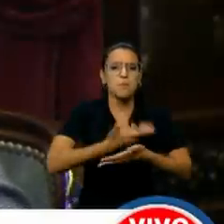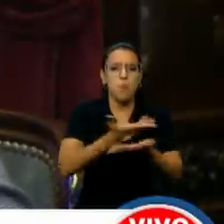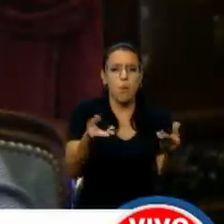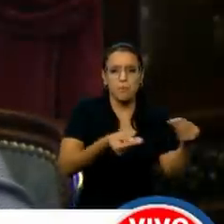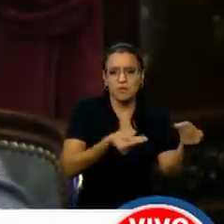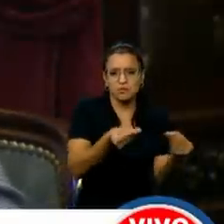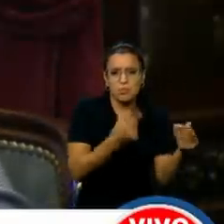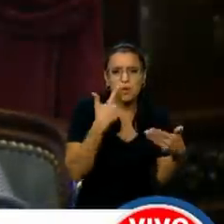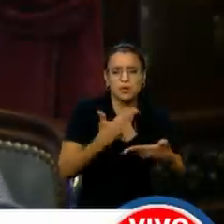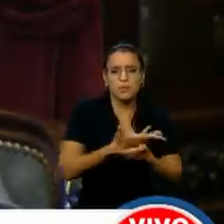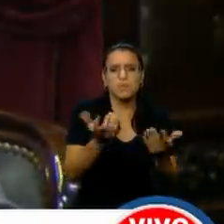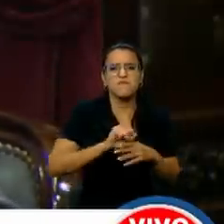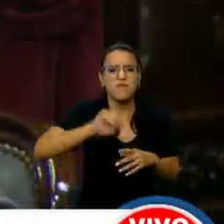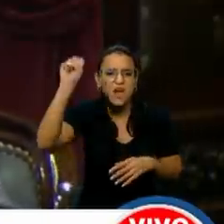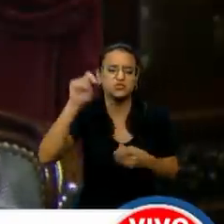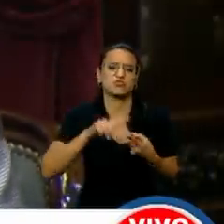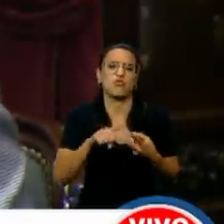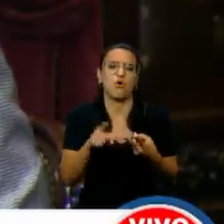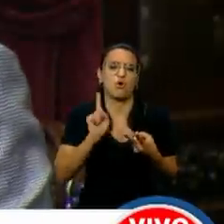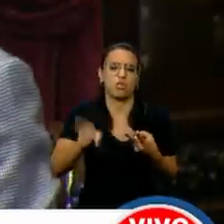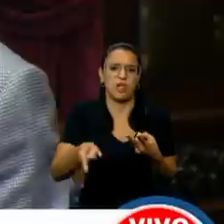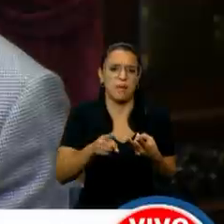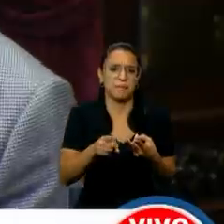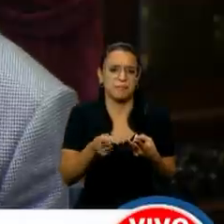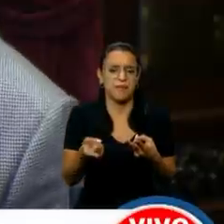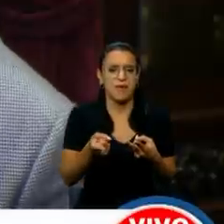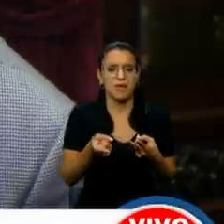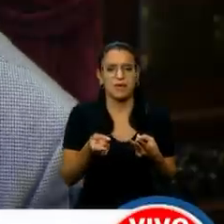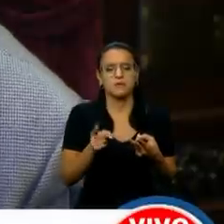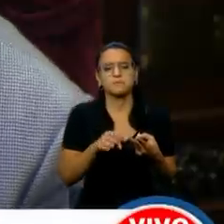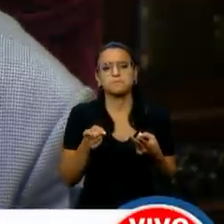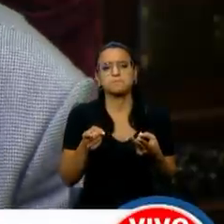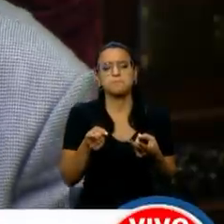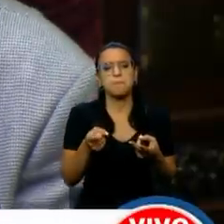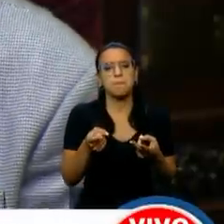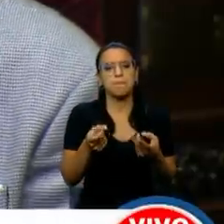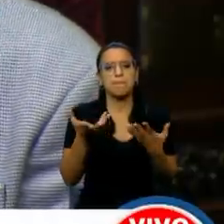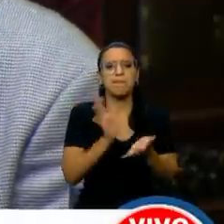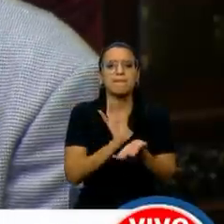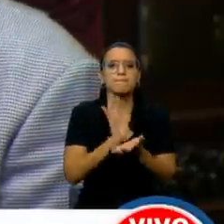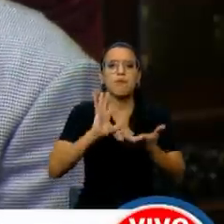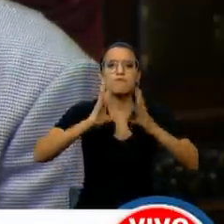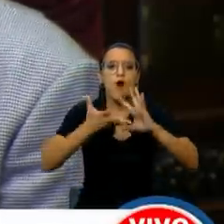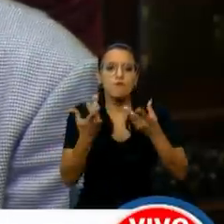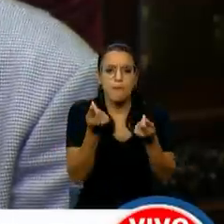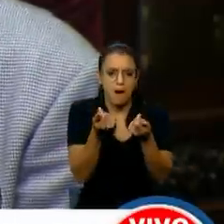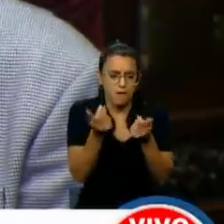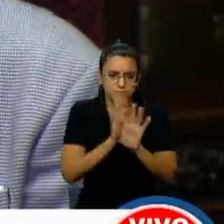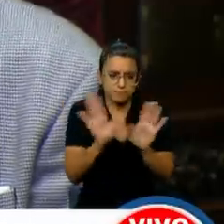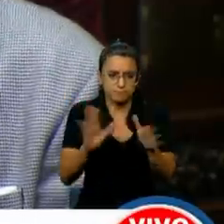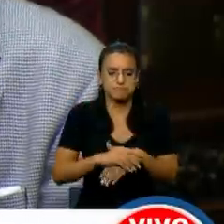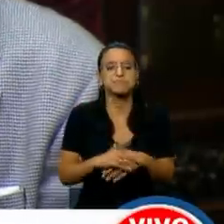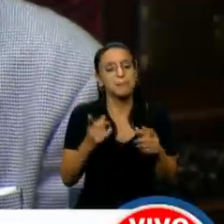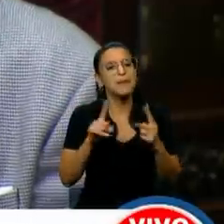presupuesto como la inflación o como también es lo que estimado en el tipo de cambio pero quiero